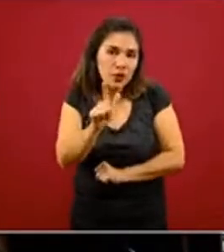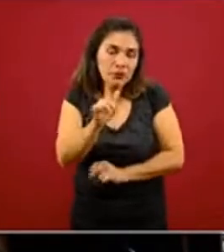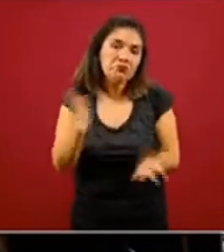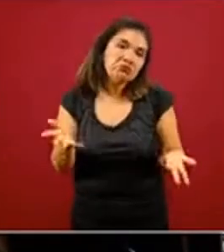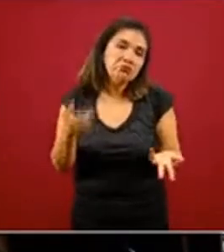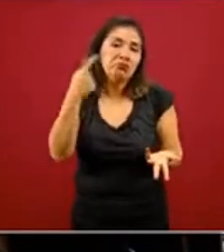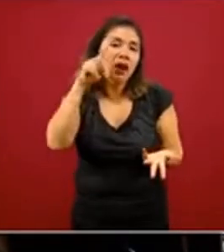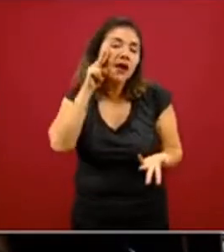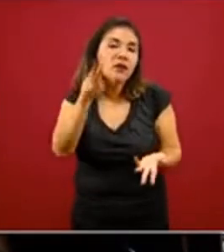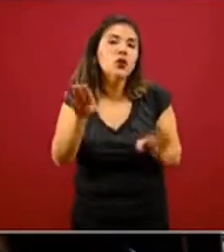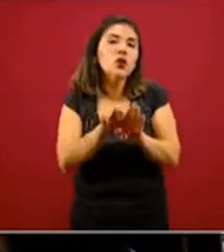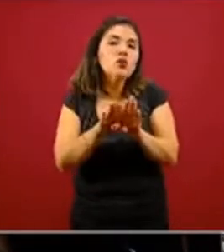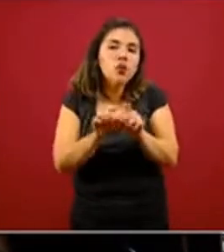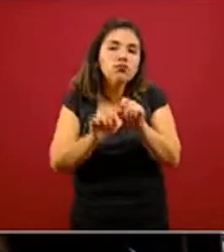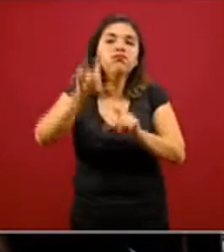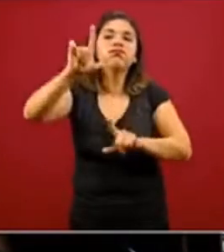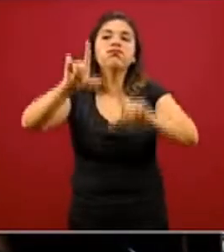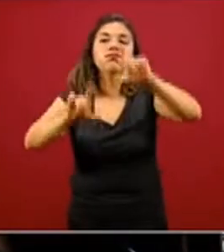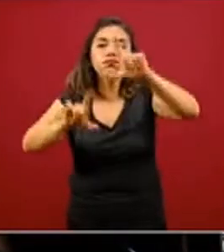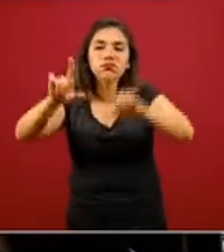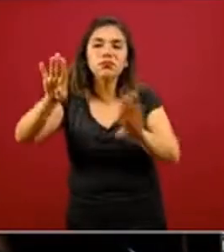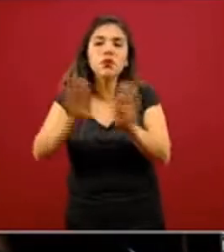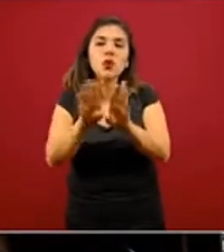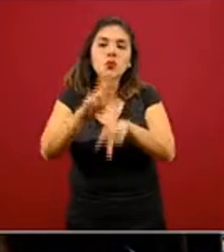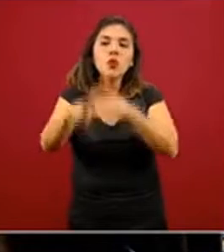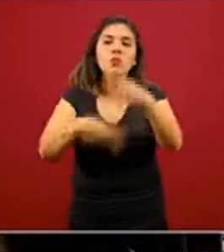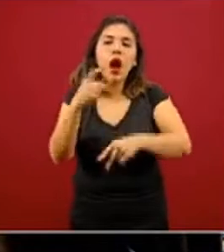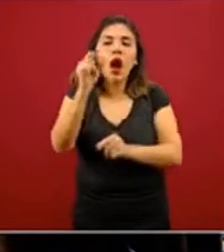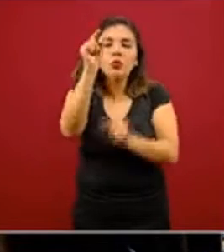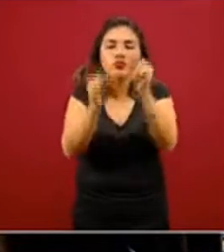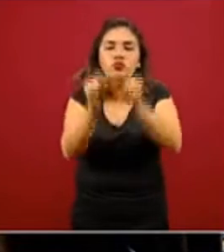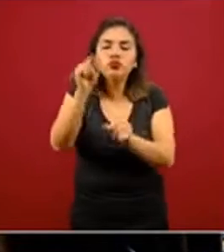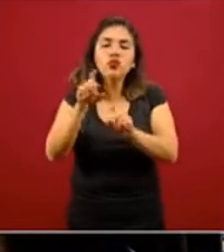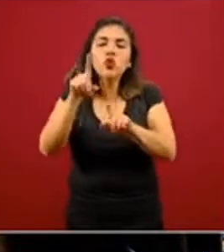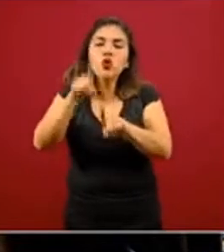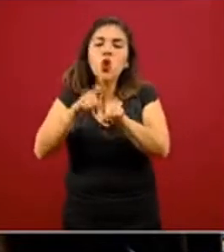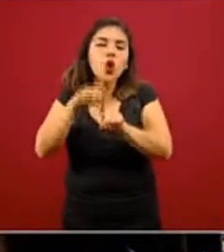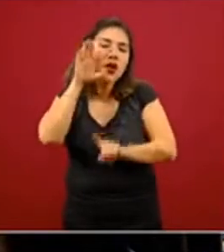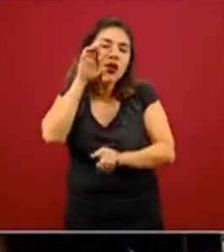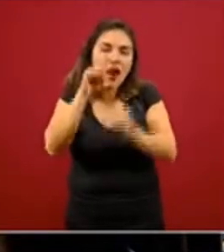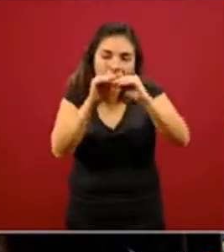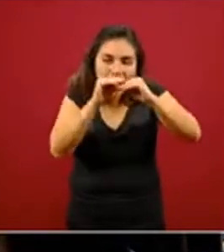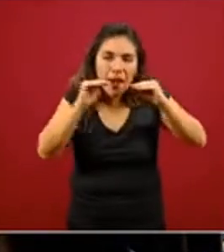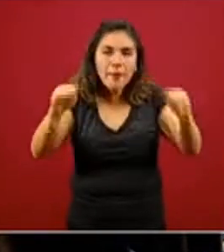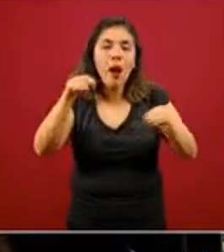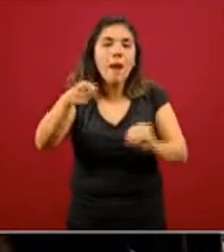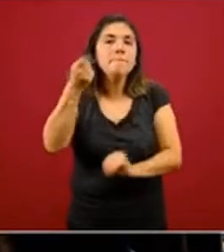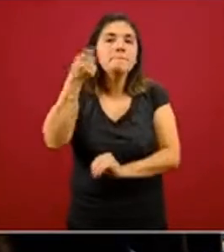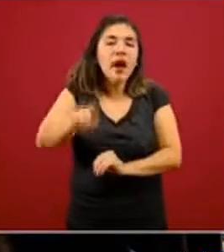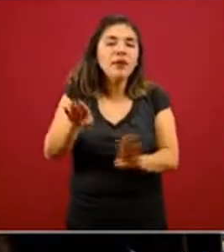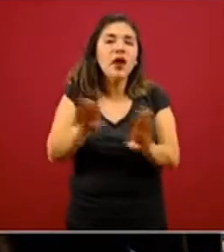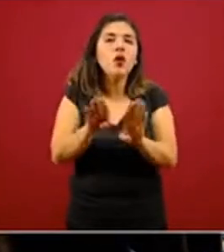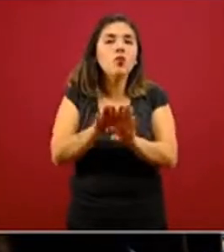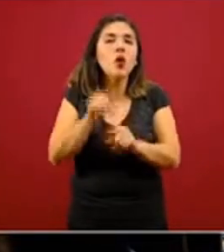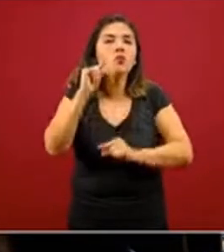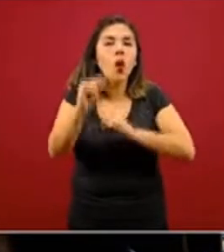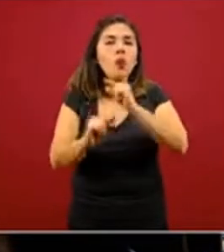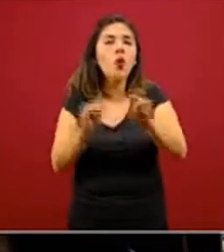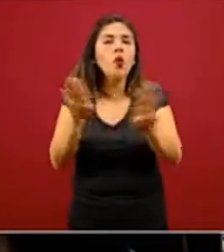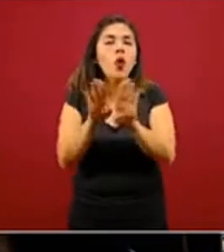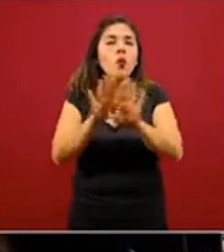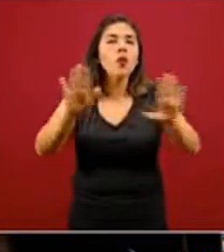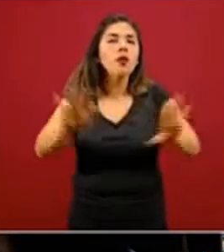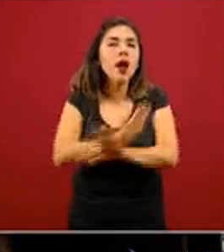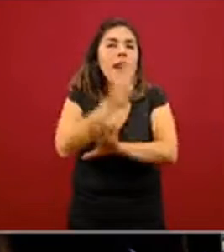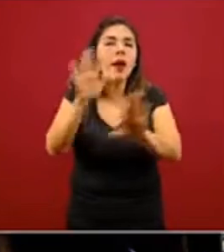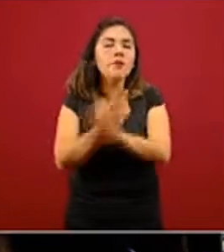cómo van las tendencias en relación a las barras naranjas inferiores, que son las que nos van marcando un poco cómo se va moviendo y cómo